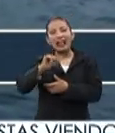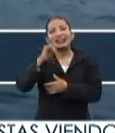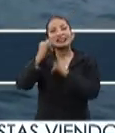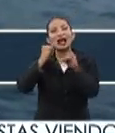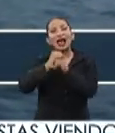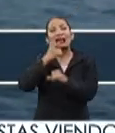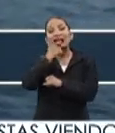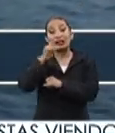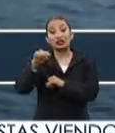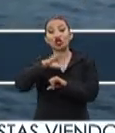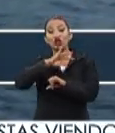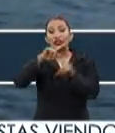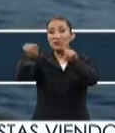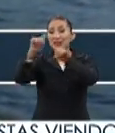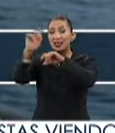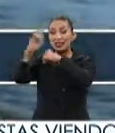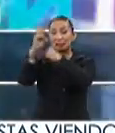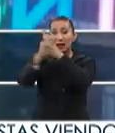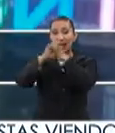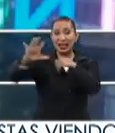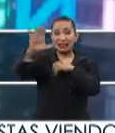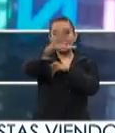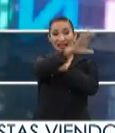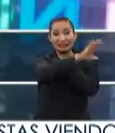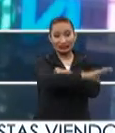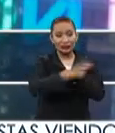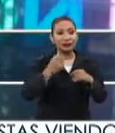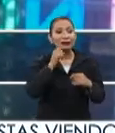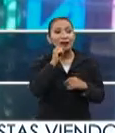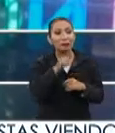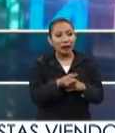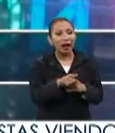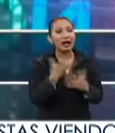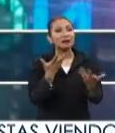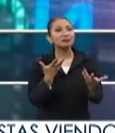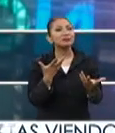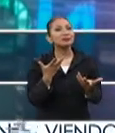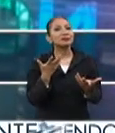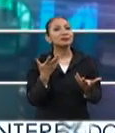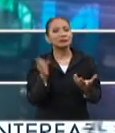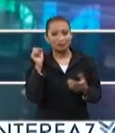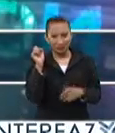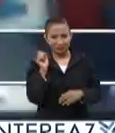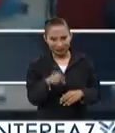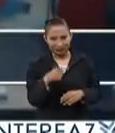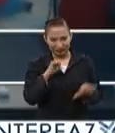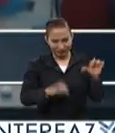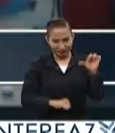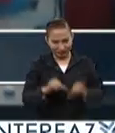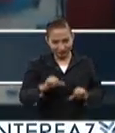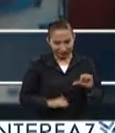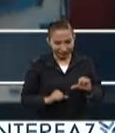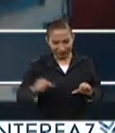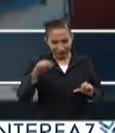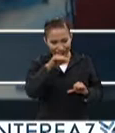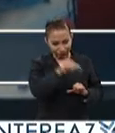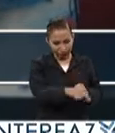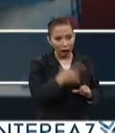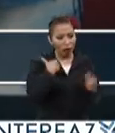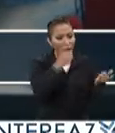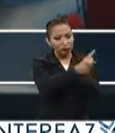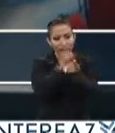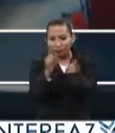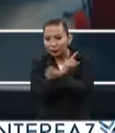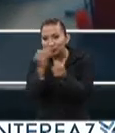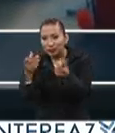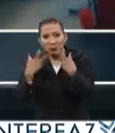éramos básicamente de muchas nacionalidades. Entonces era también el hecho de las mismas actividades, el hecho de estar